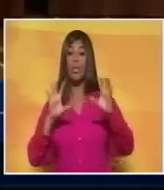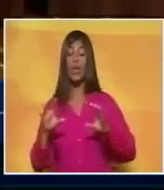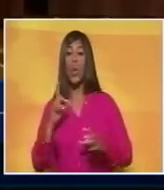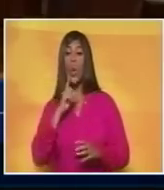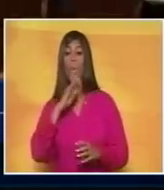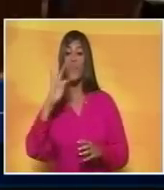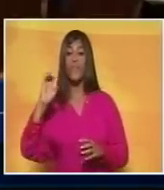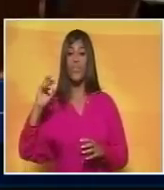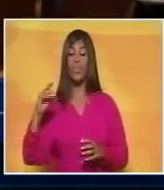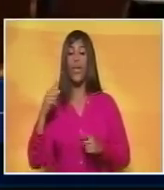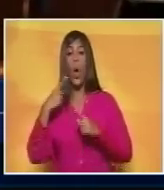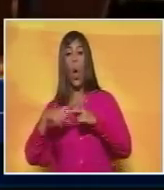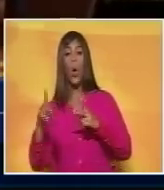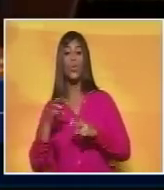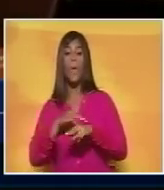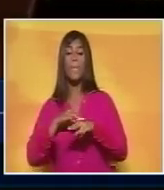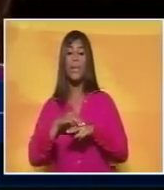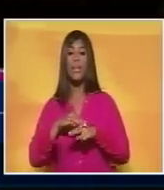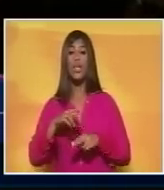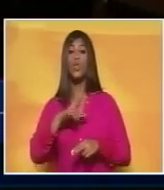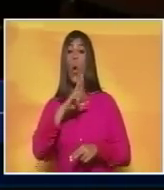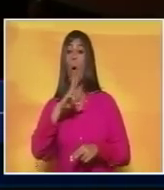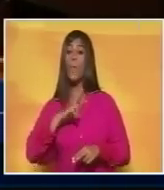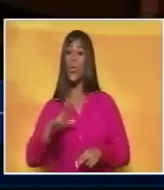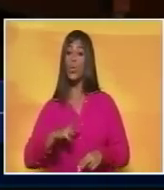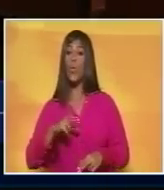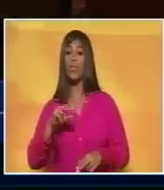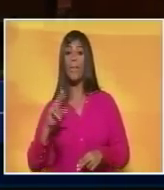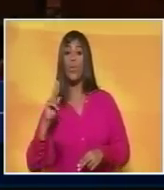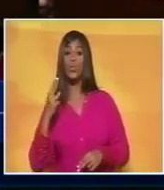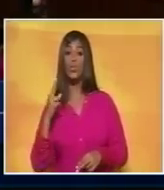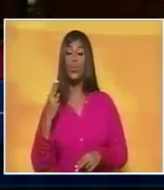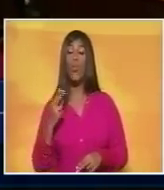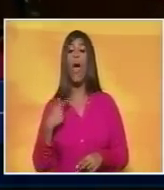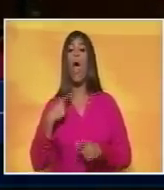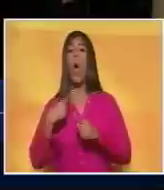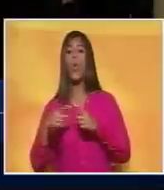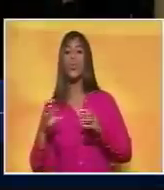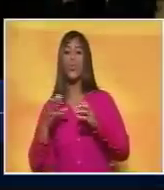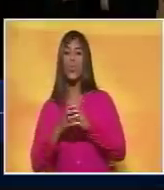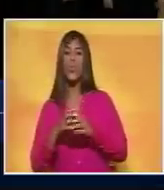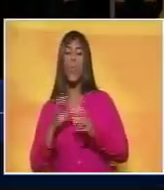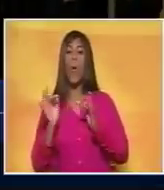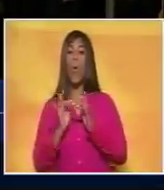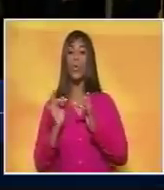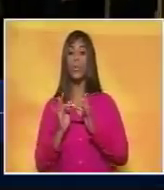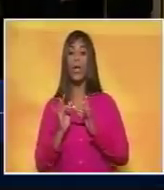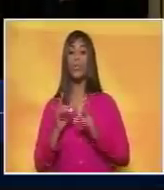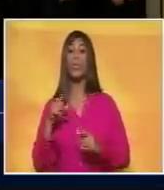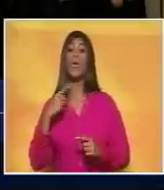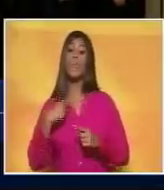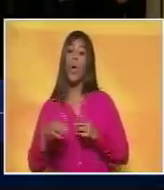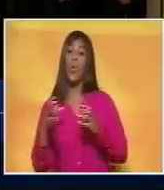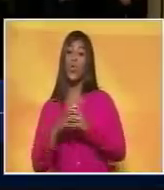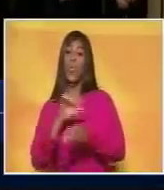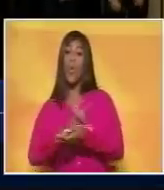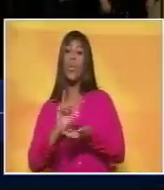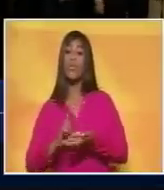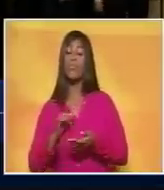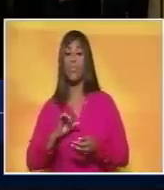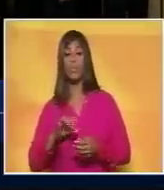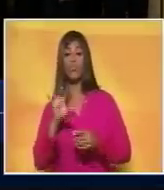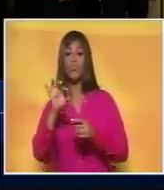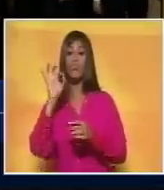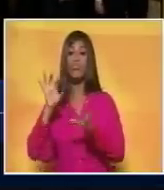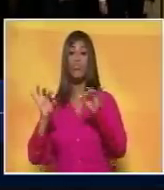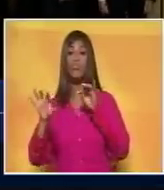junto a los ministros de Exteriores de Portugal y Uruguay y en representación del Grupo de Contacto, mientras que el Grupo de Lima estará representado por